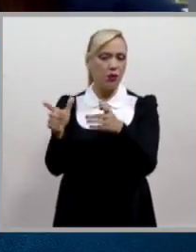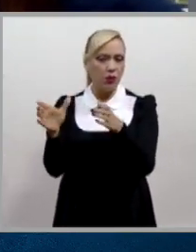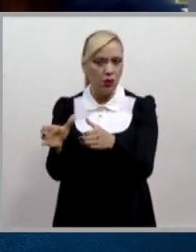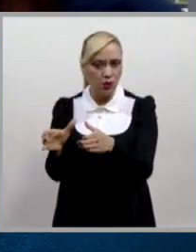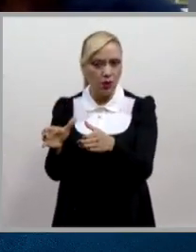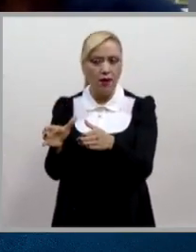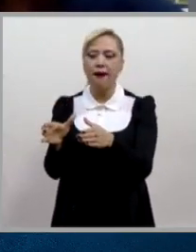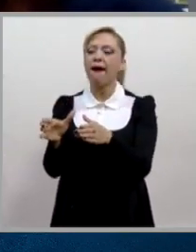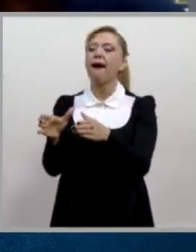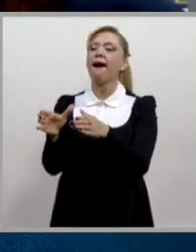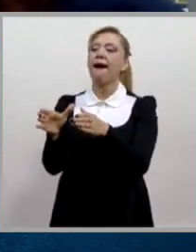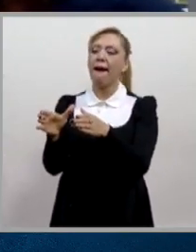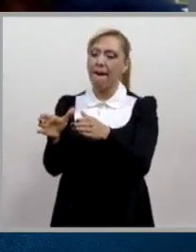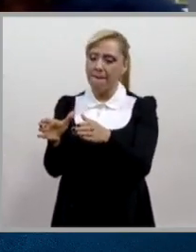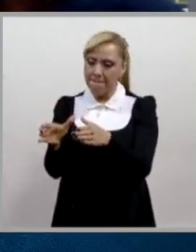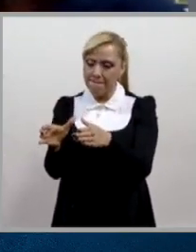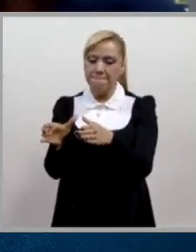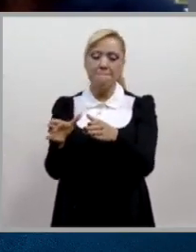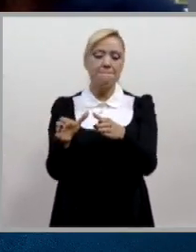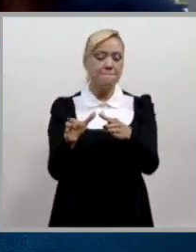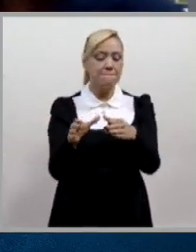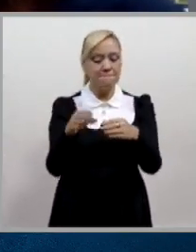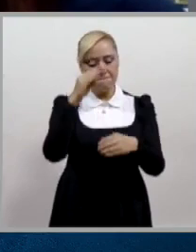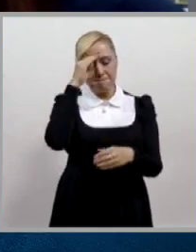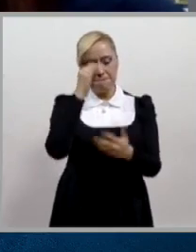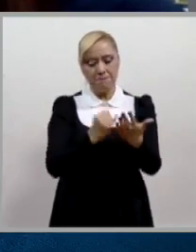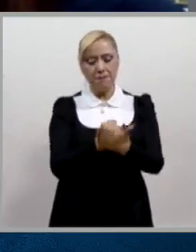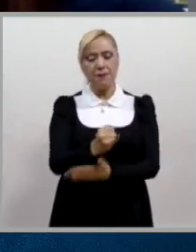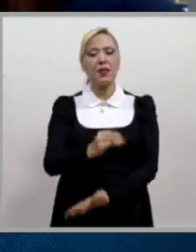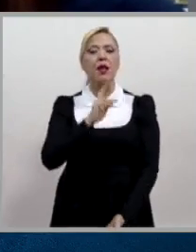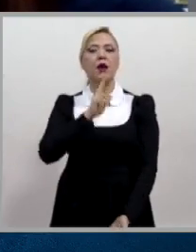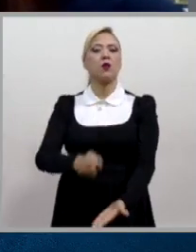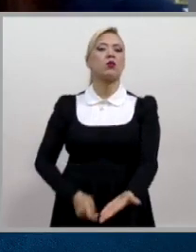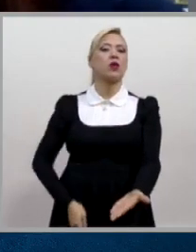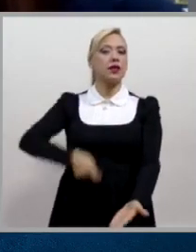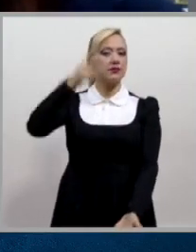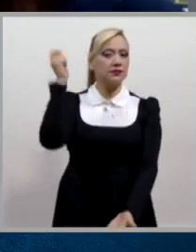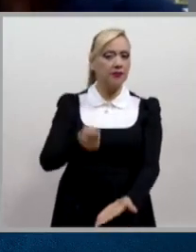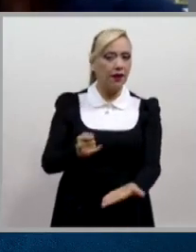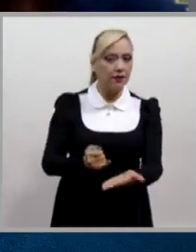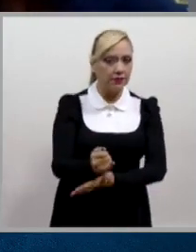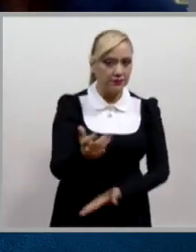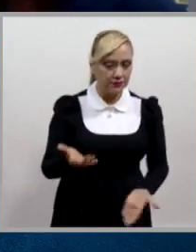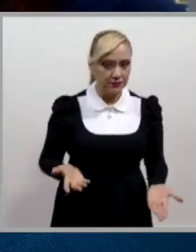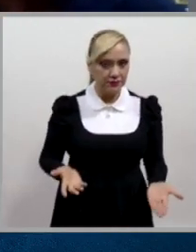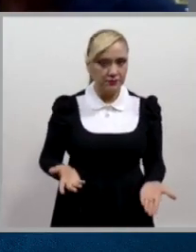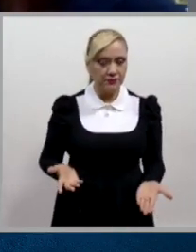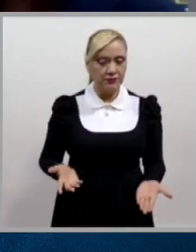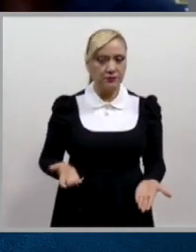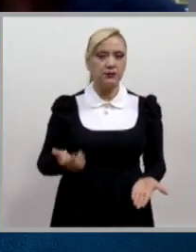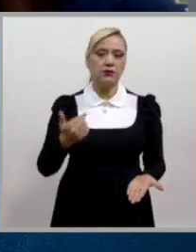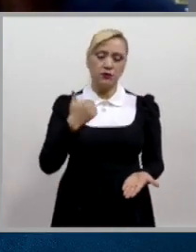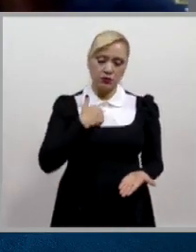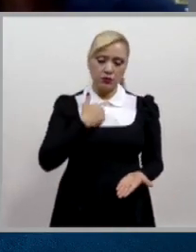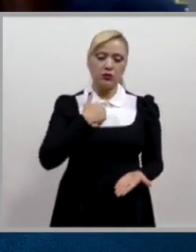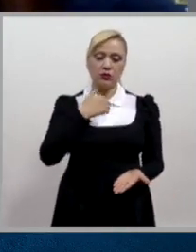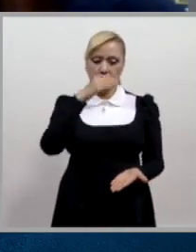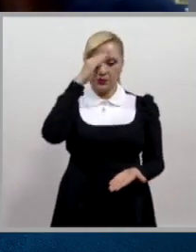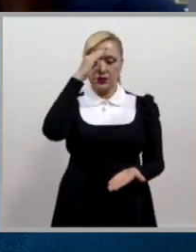respuesta jurídica a un problema social. Se mencionaba justo hace un ratito el tema del activismo judicial, yo coincido, yo creo